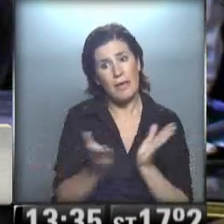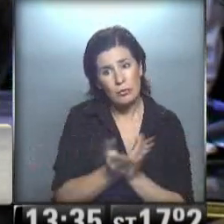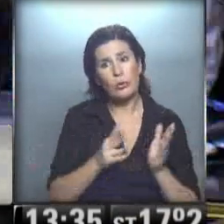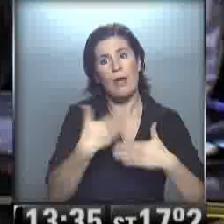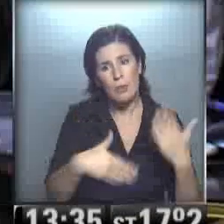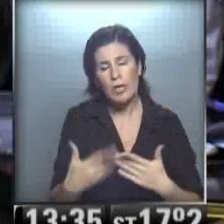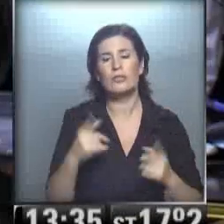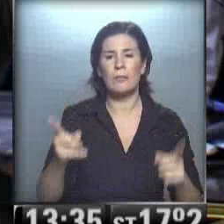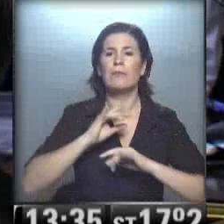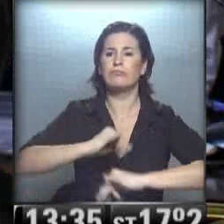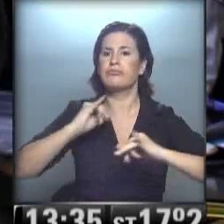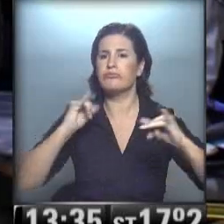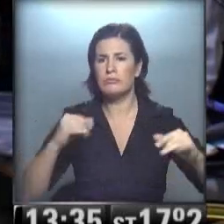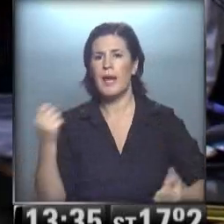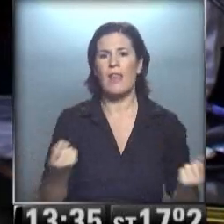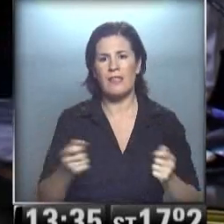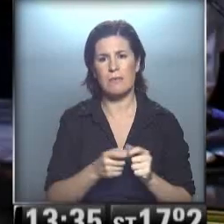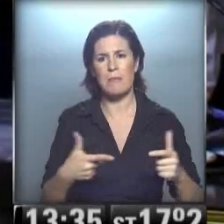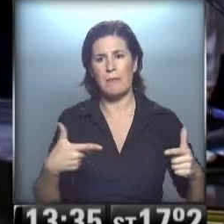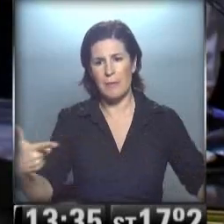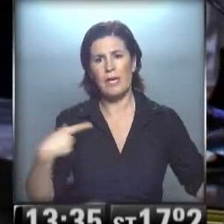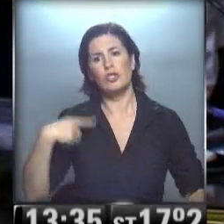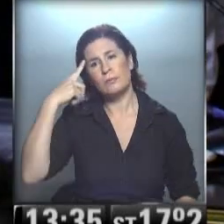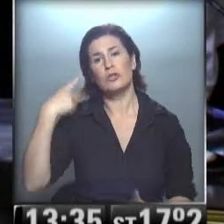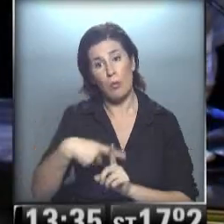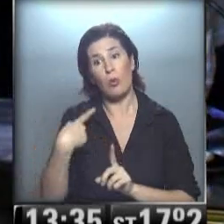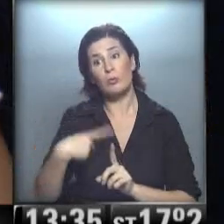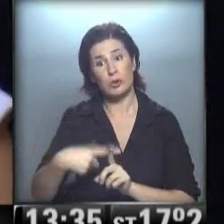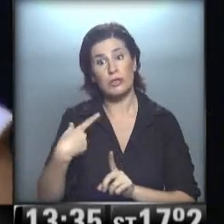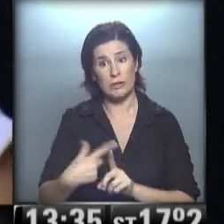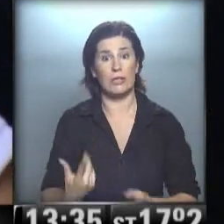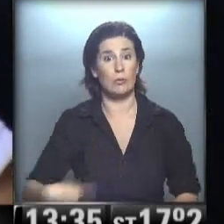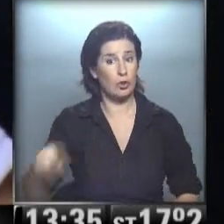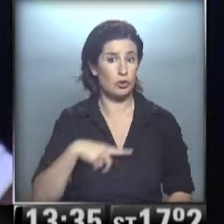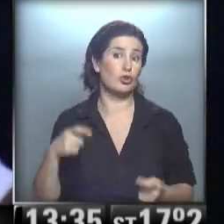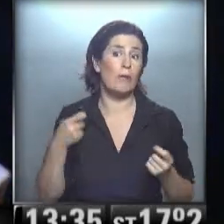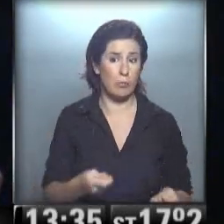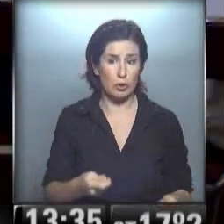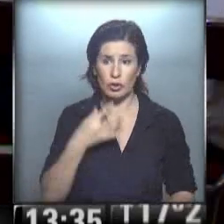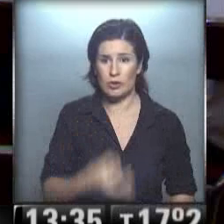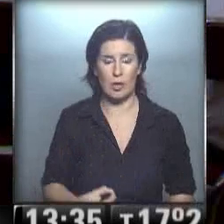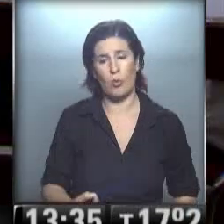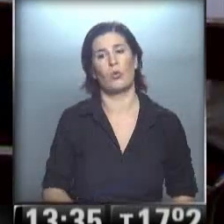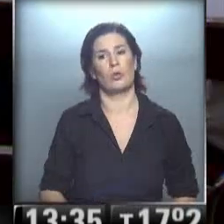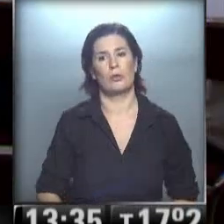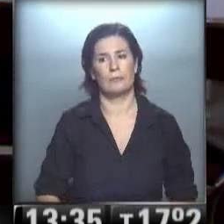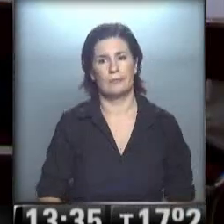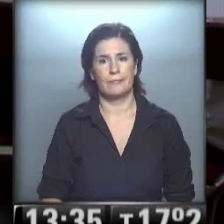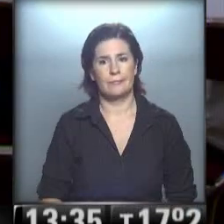a la actividad. Así que creo que es una iniciativa muy, pero muy valiosa y la vamos a apoyar con entusiasmo y con determinación.